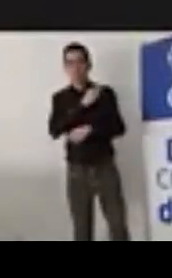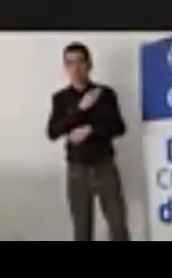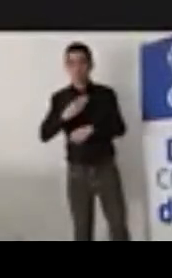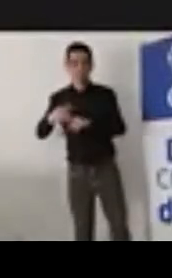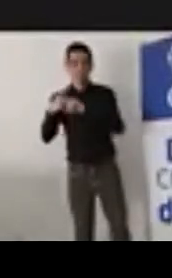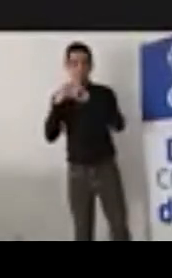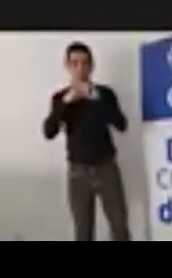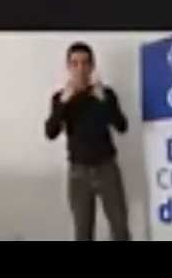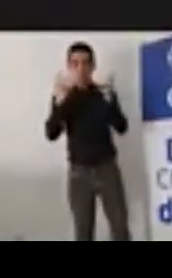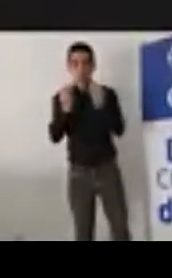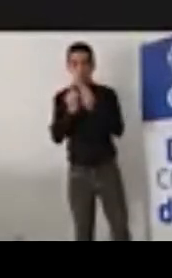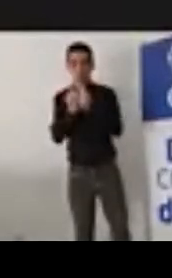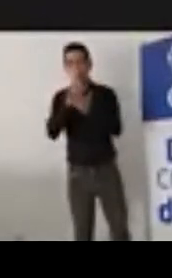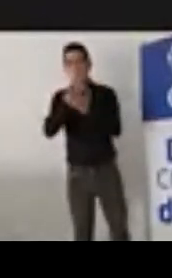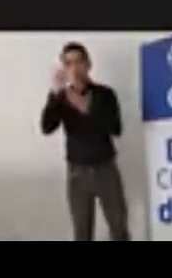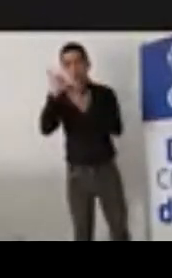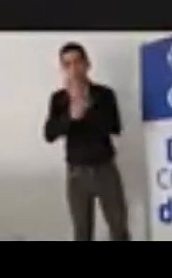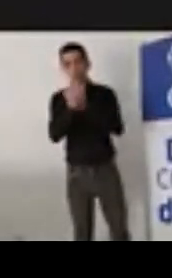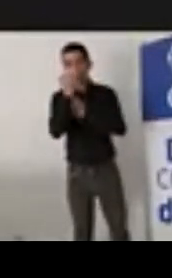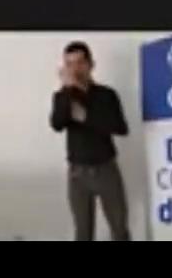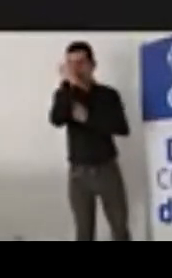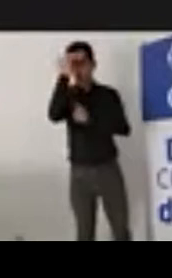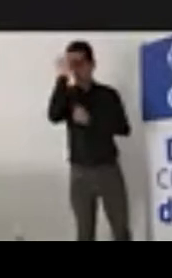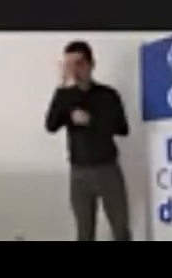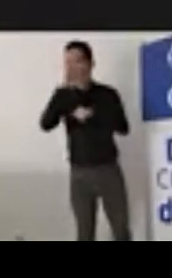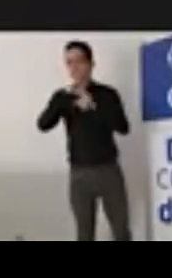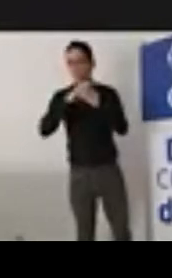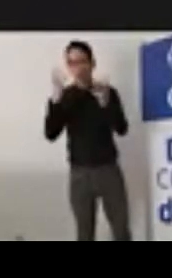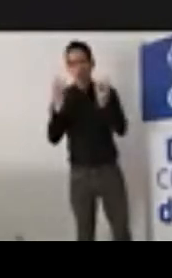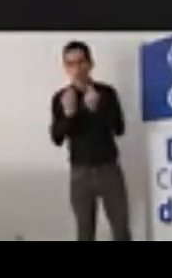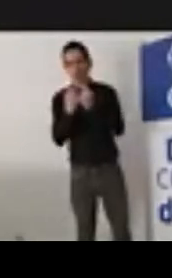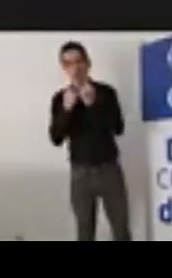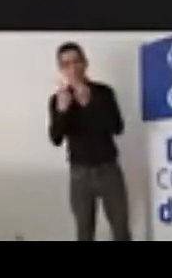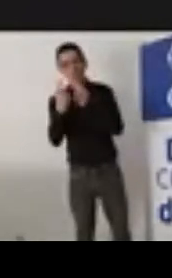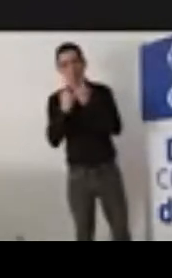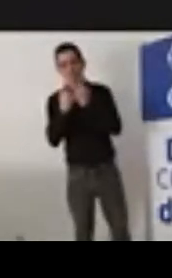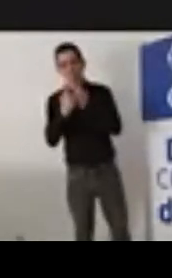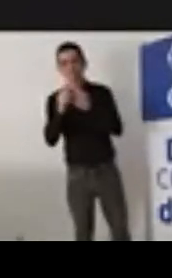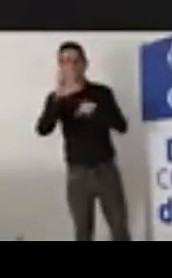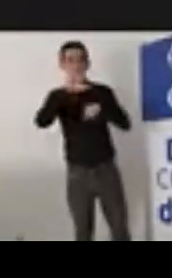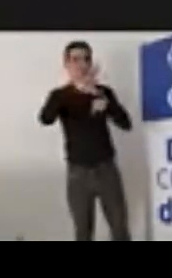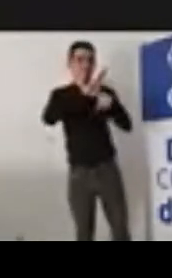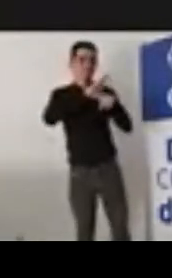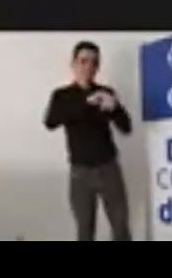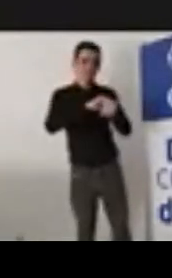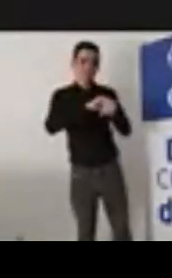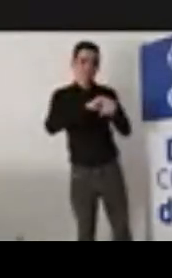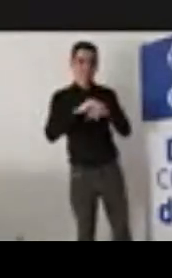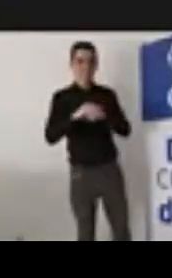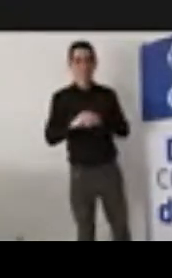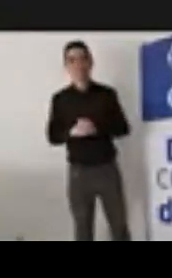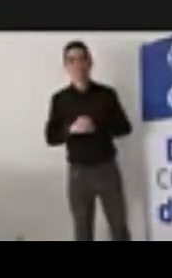por supuesto, realizar una labor social maravillosa. Entonces, los jóvenes no solamente van a ser elegidos como cuando se